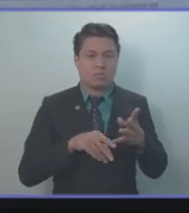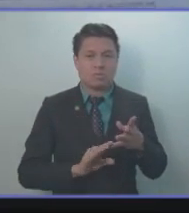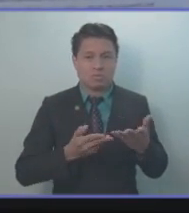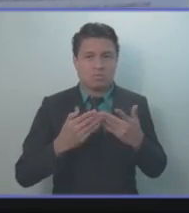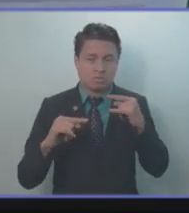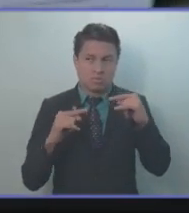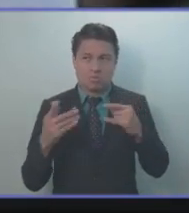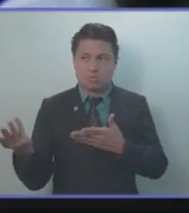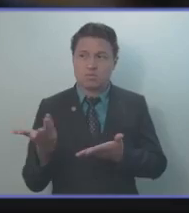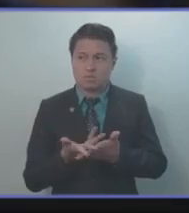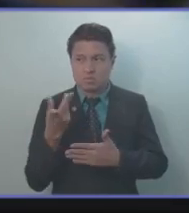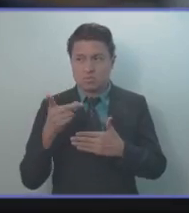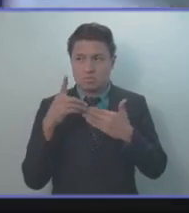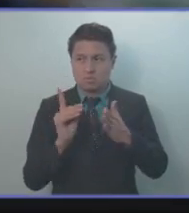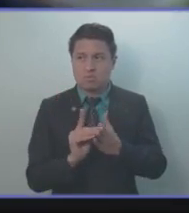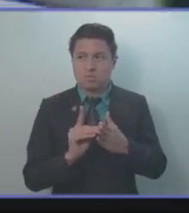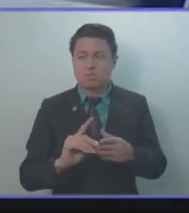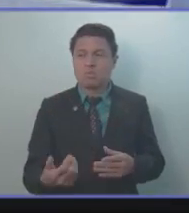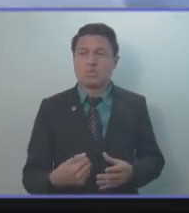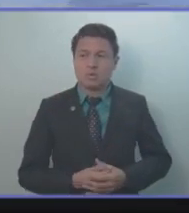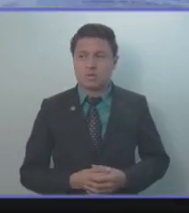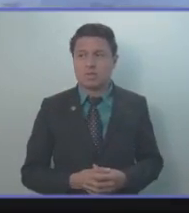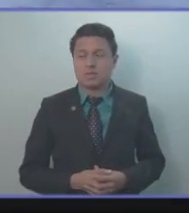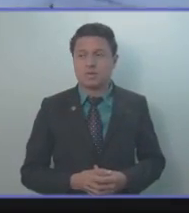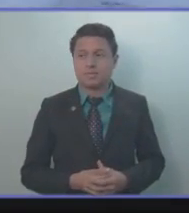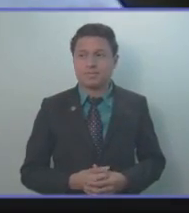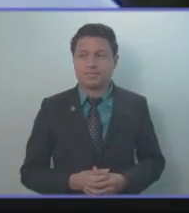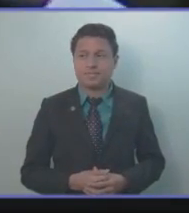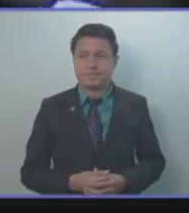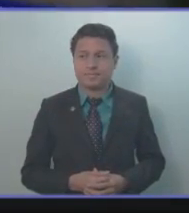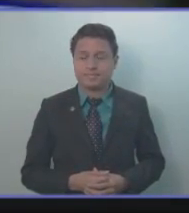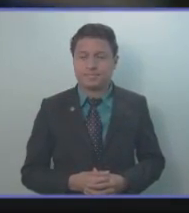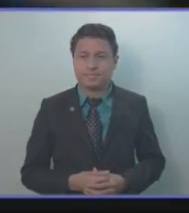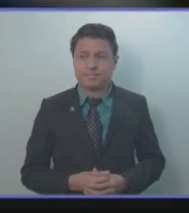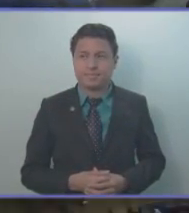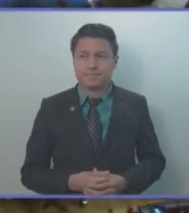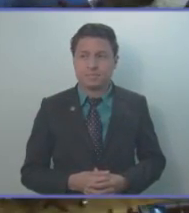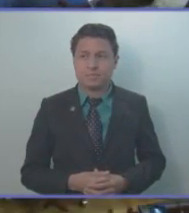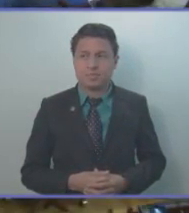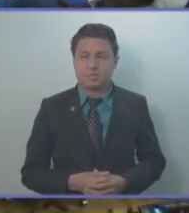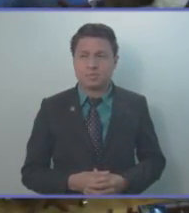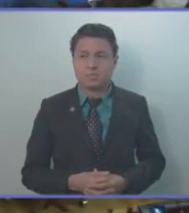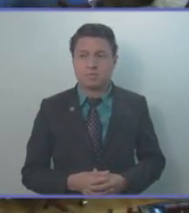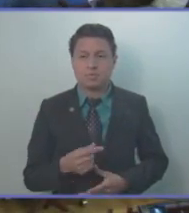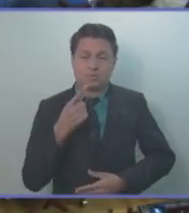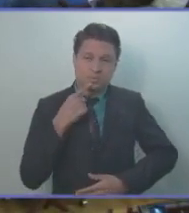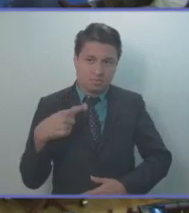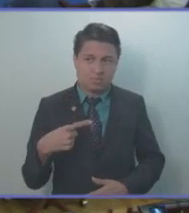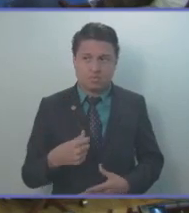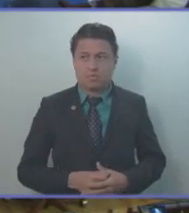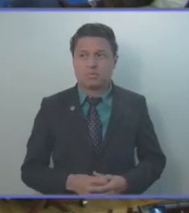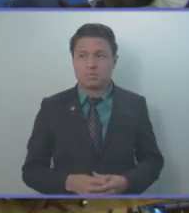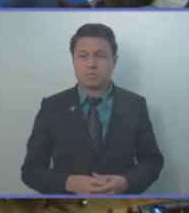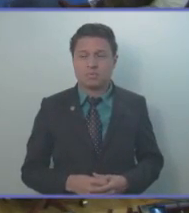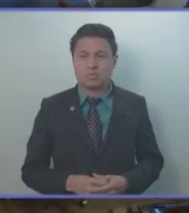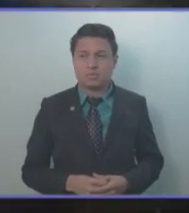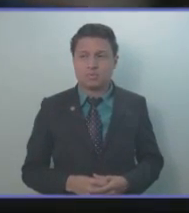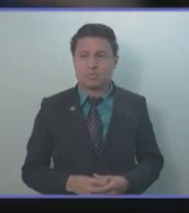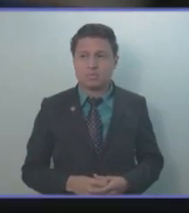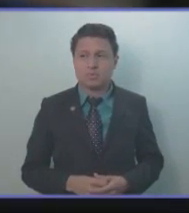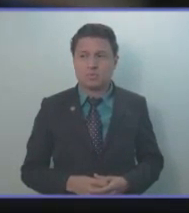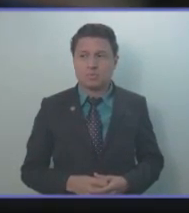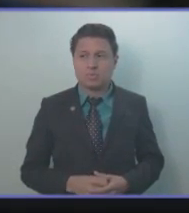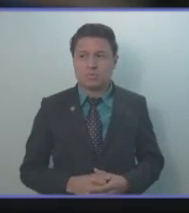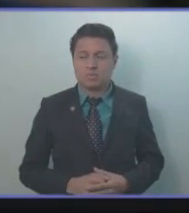constitucionales y a iniciativa de los diputados, decreta lo siguiente.